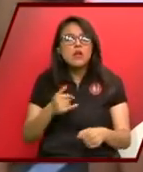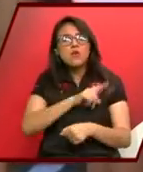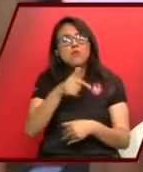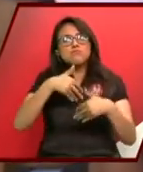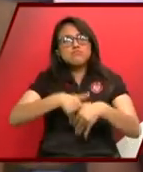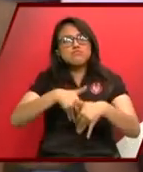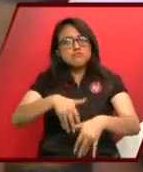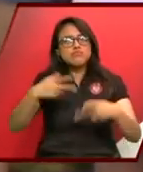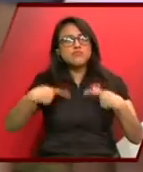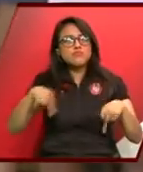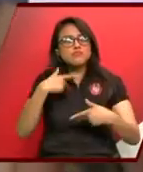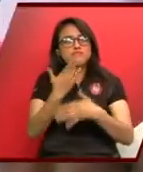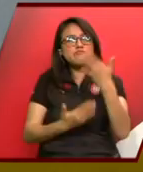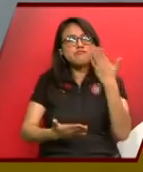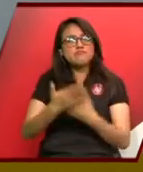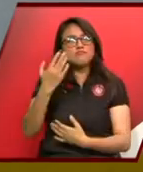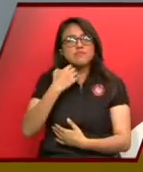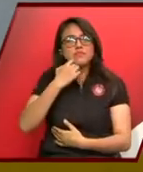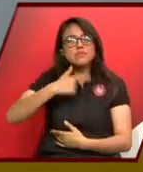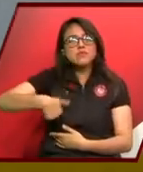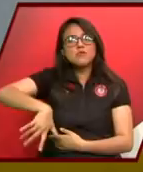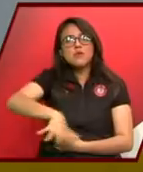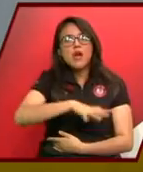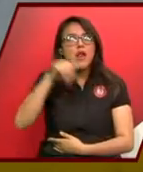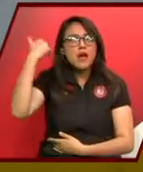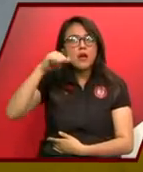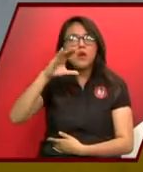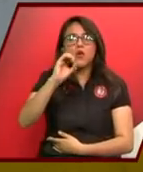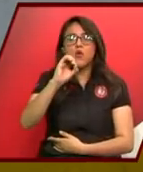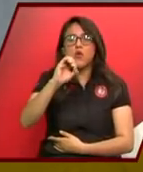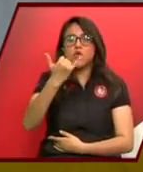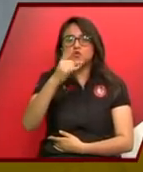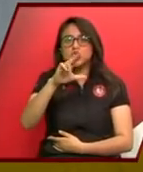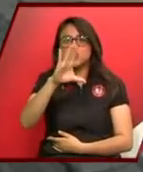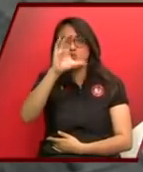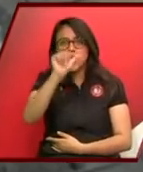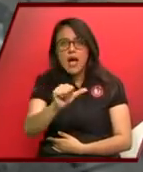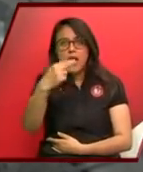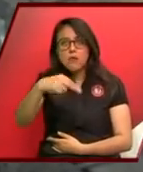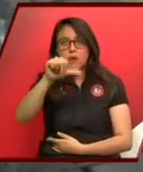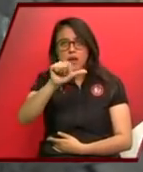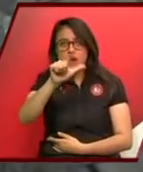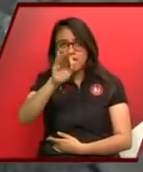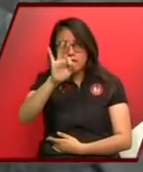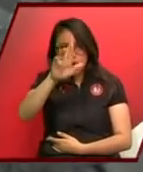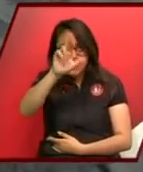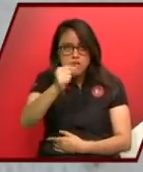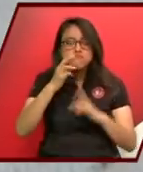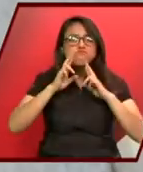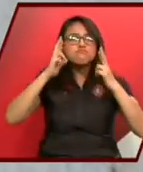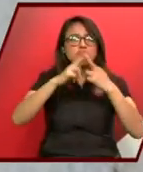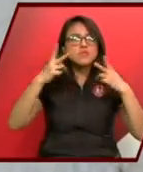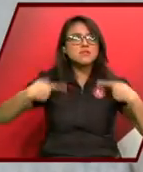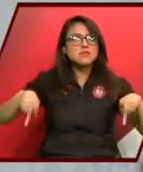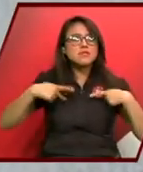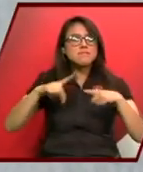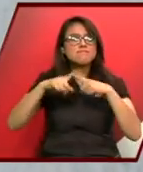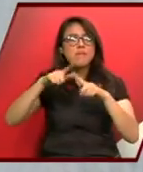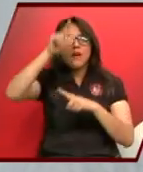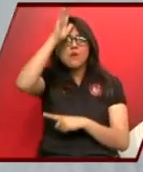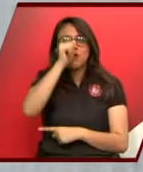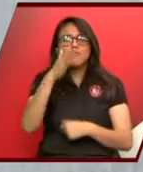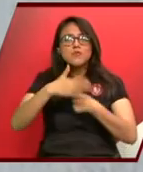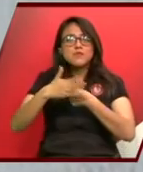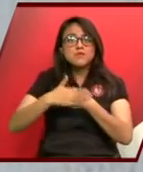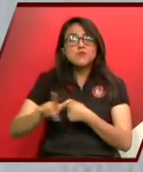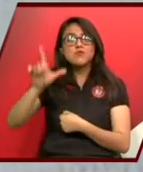el delegado de los servicios educativos de la región Acapulco-Coyuca, Alfredo Miranda Vergara, se reunió con los inconformes, donde acordaron que será el